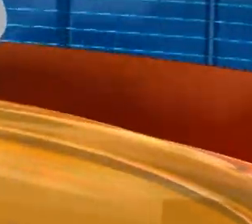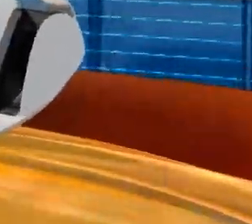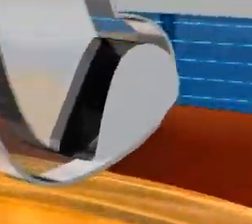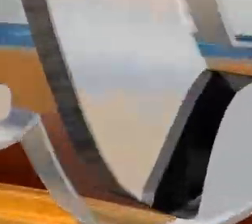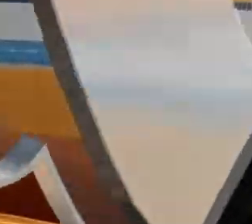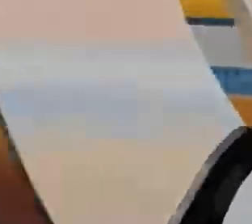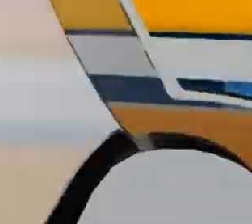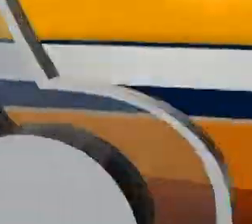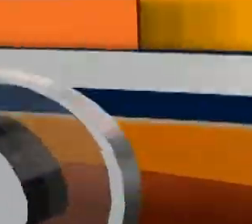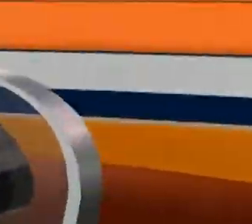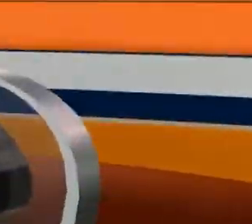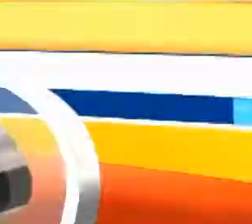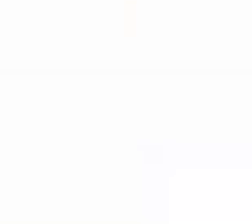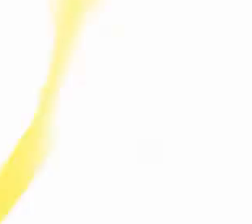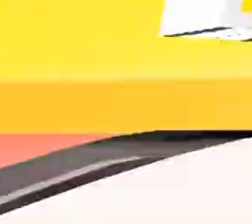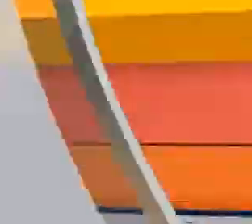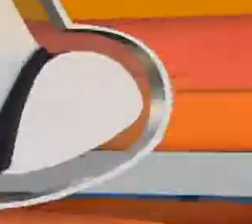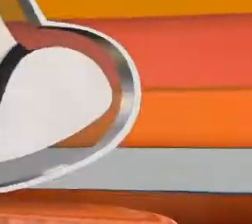Noticias, Canal I.